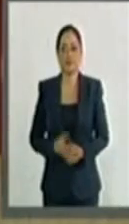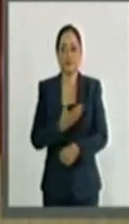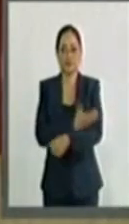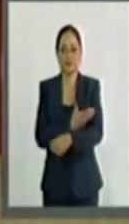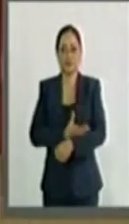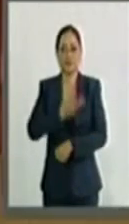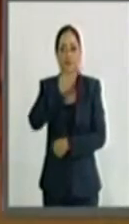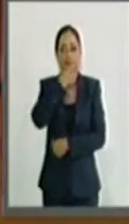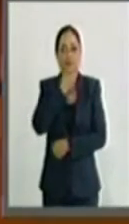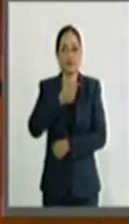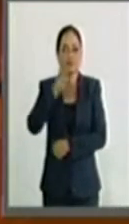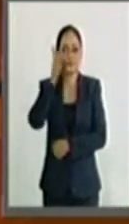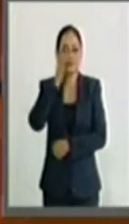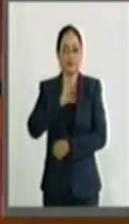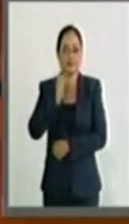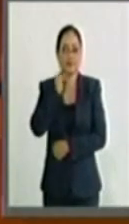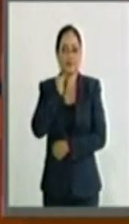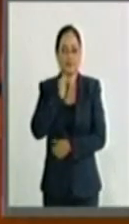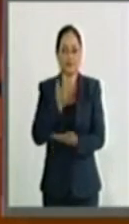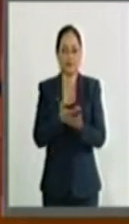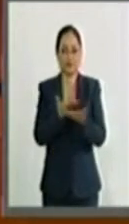compañeras y compañeros senadores,